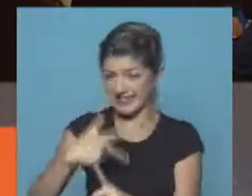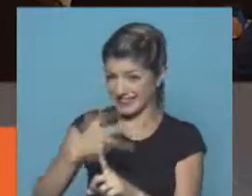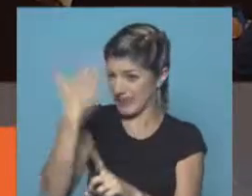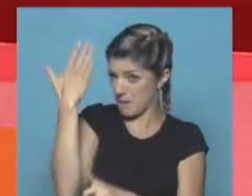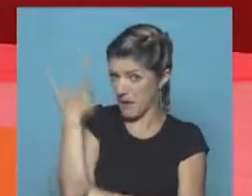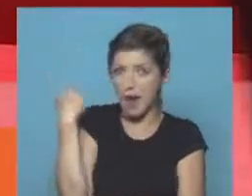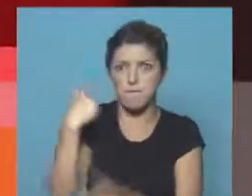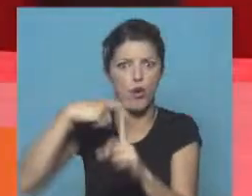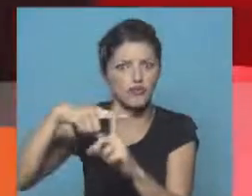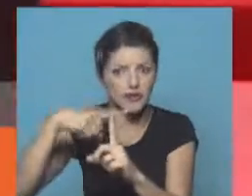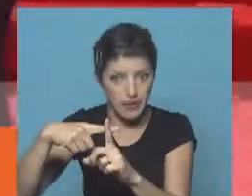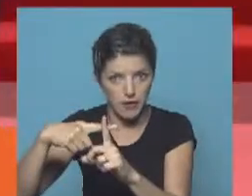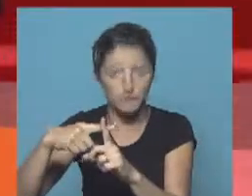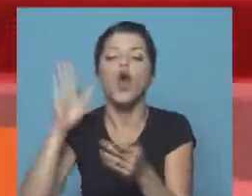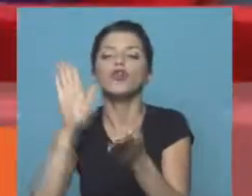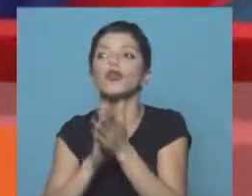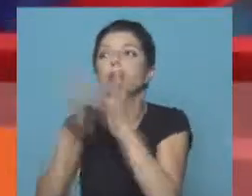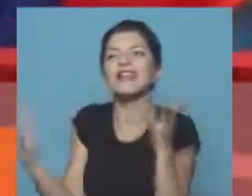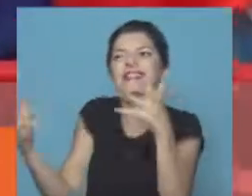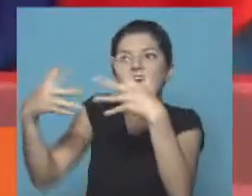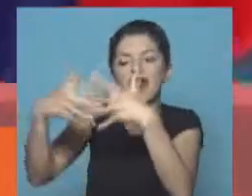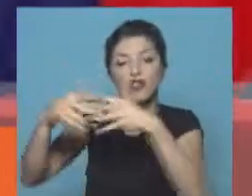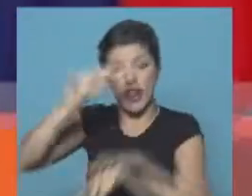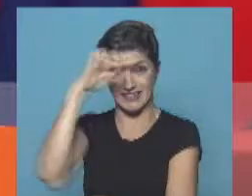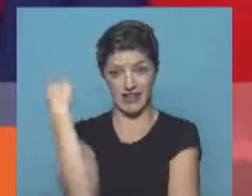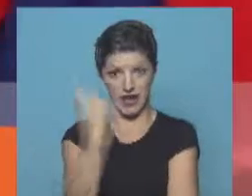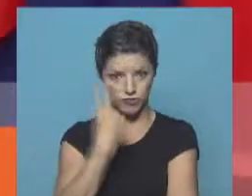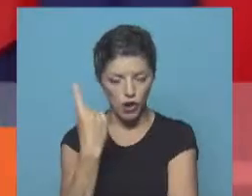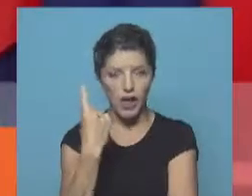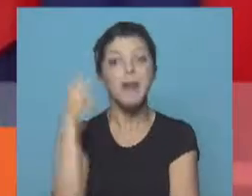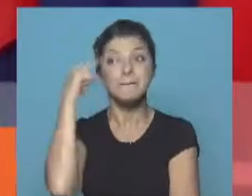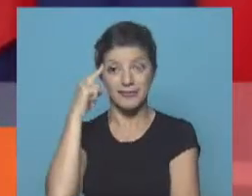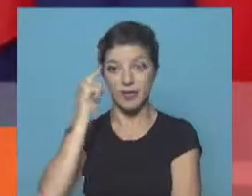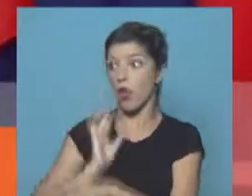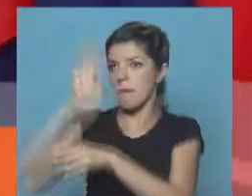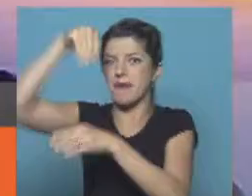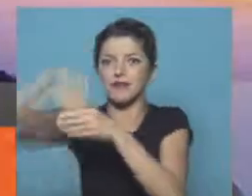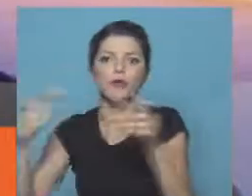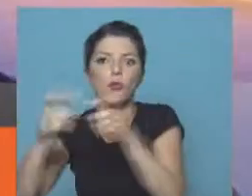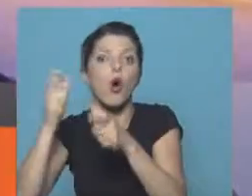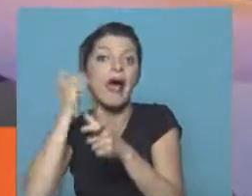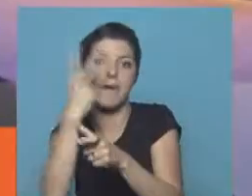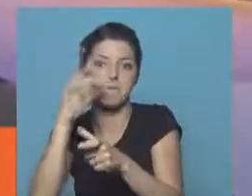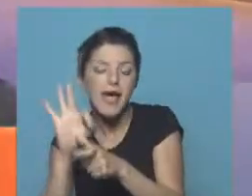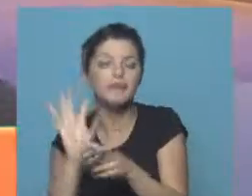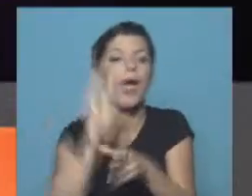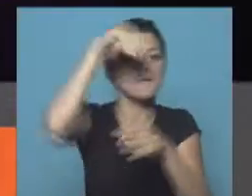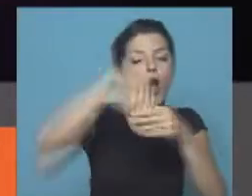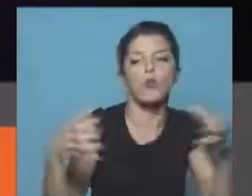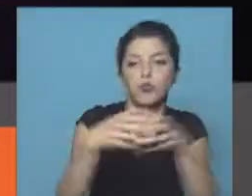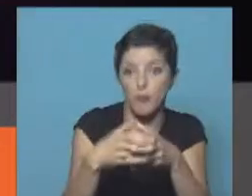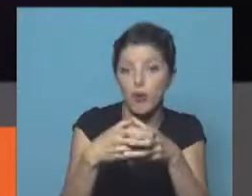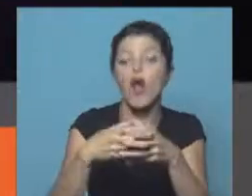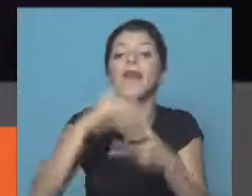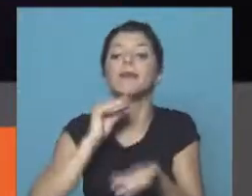nuestro país en materia de inserción internacional, con la participación en el G20, el Foro de Inversiones y la Asamblea General de la